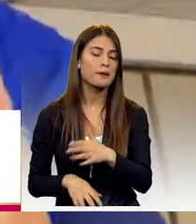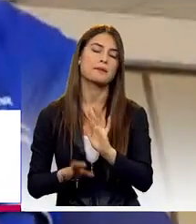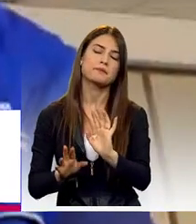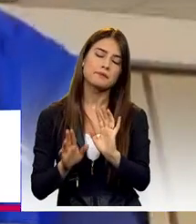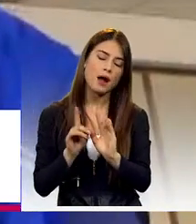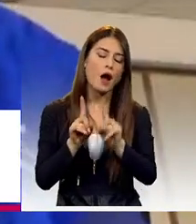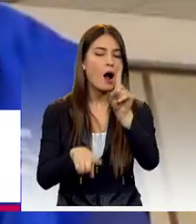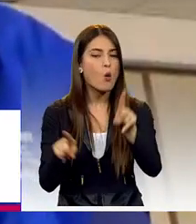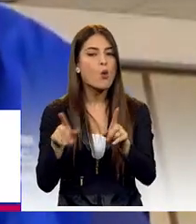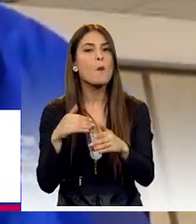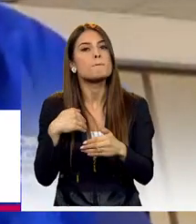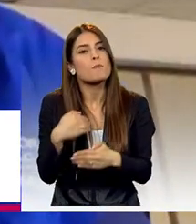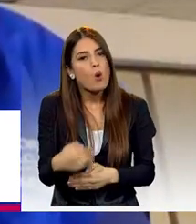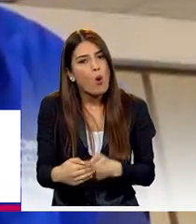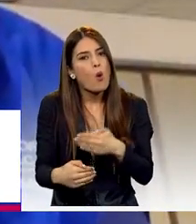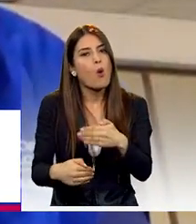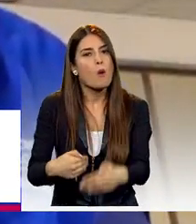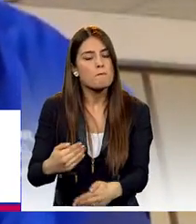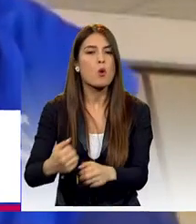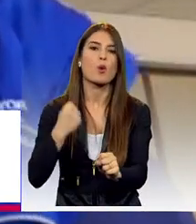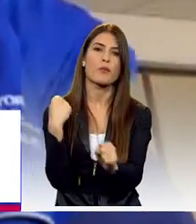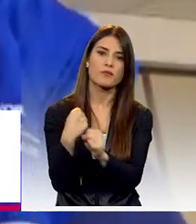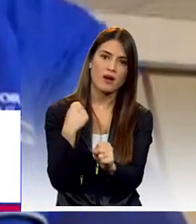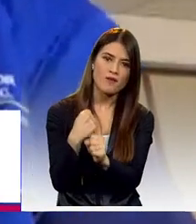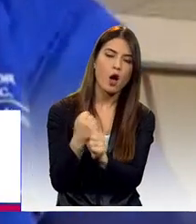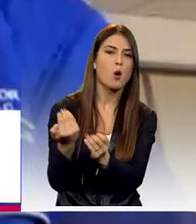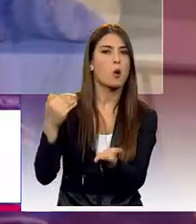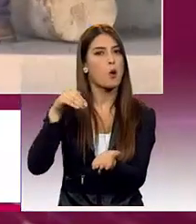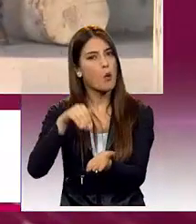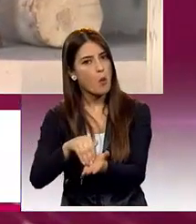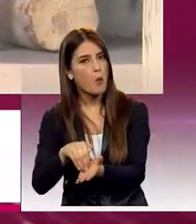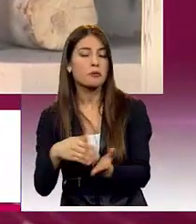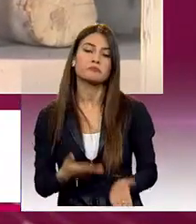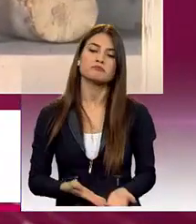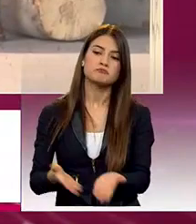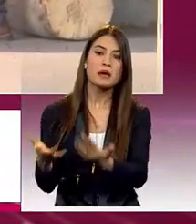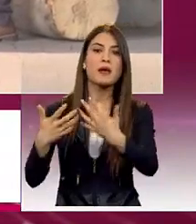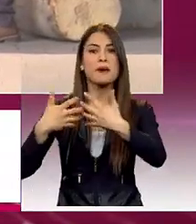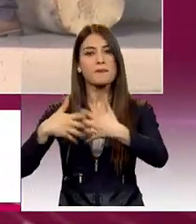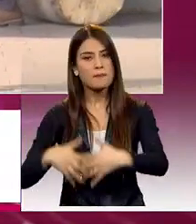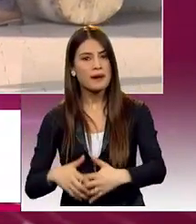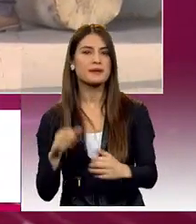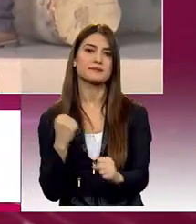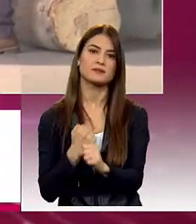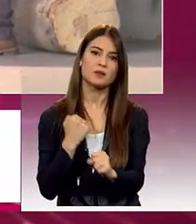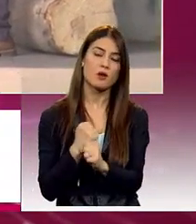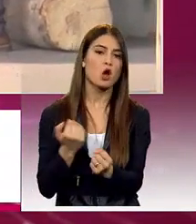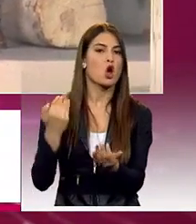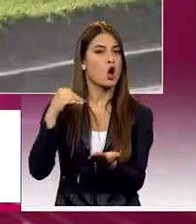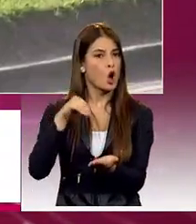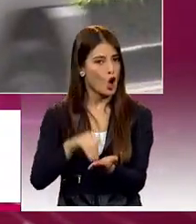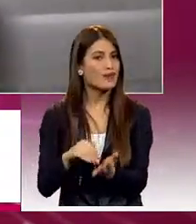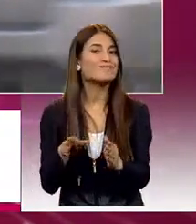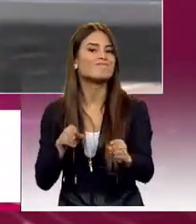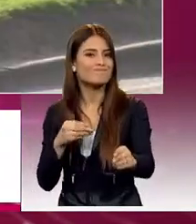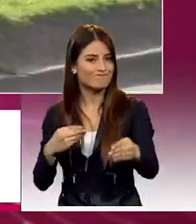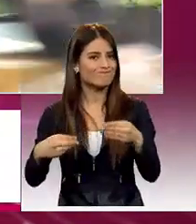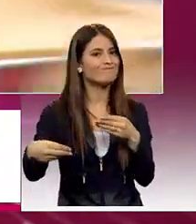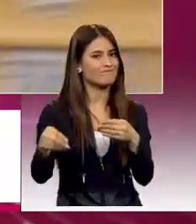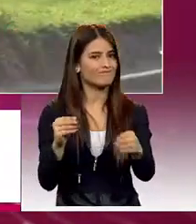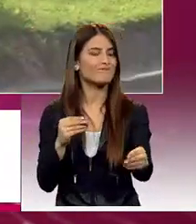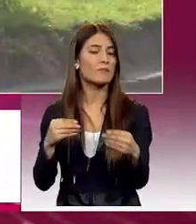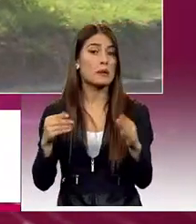reanudando actividades productivas que están haciendo falta, que las personas puedan volver al trabajo, y eso lo entendemos, pero tenemos que ponerle a